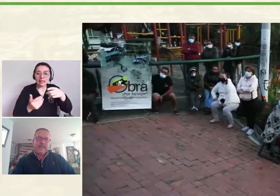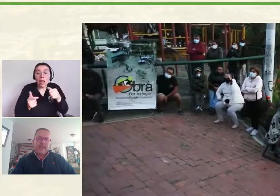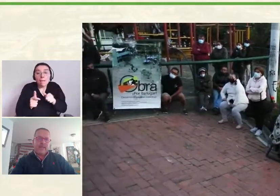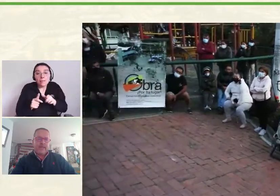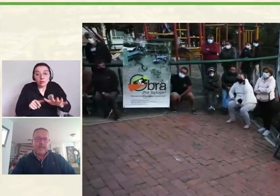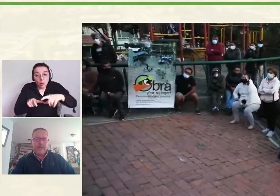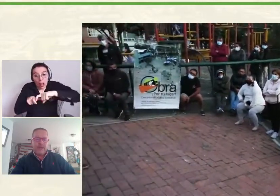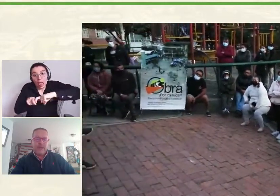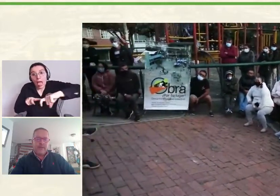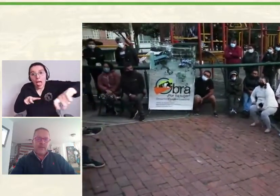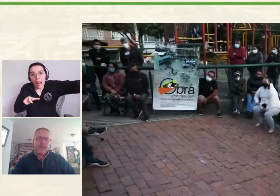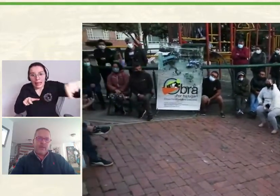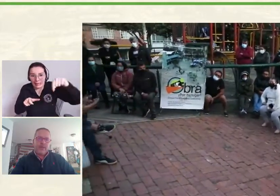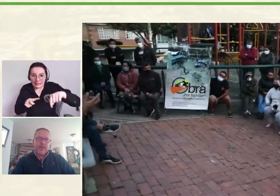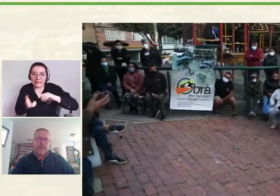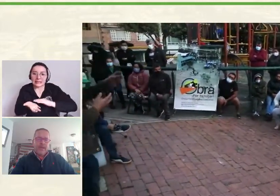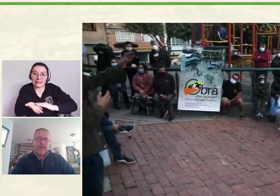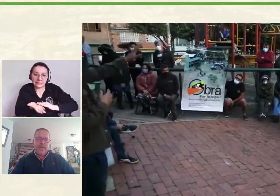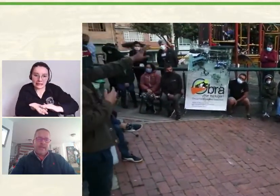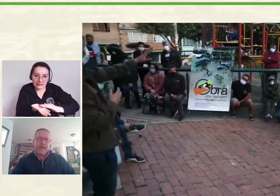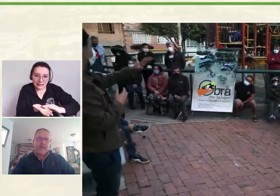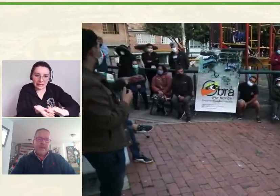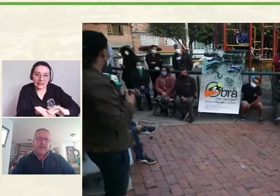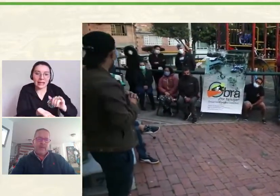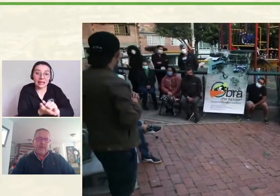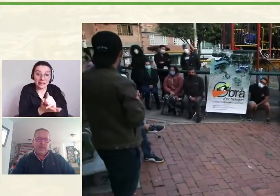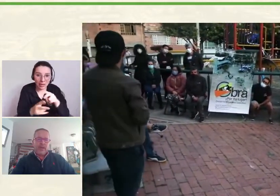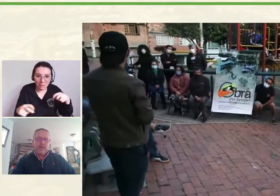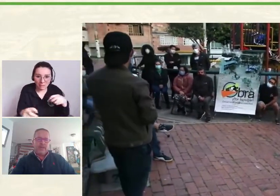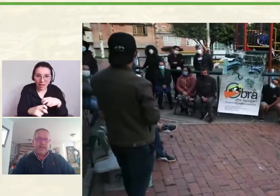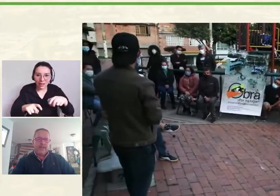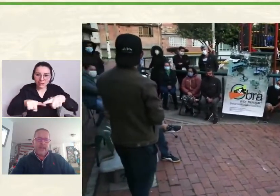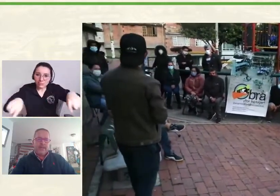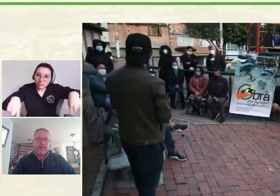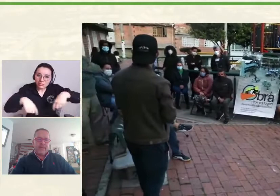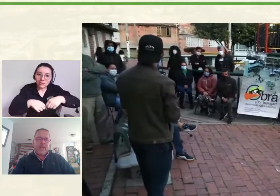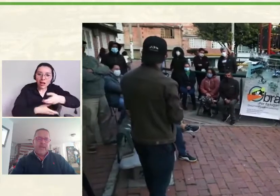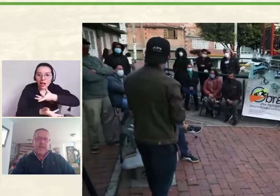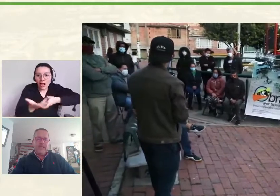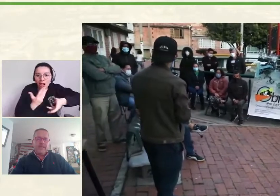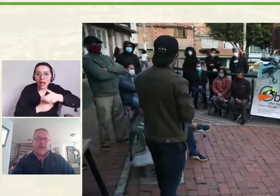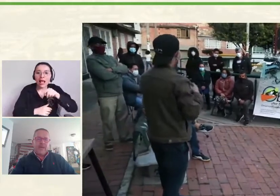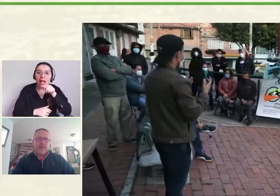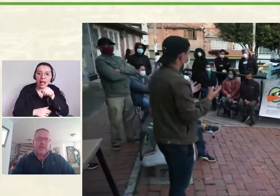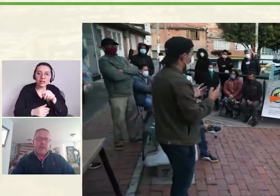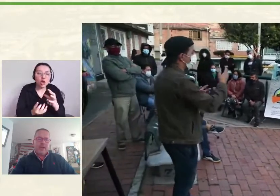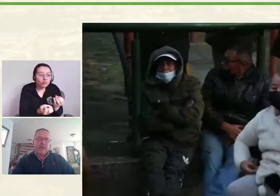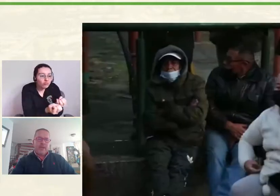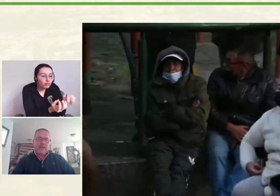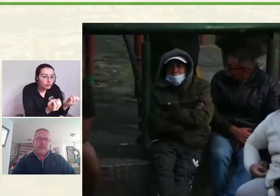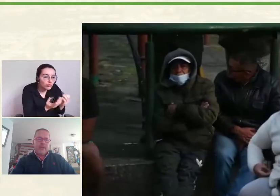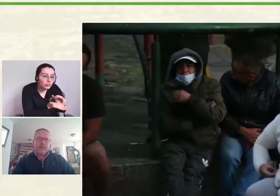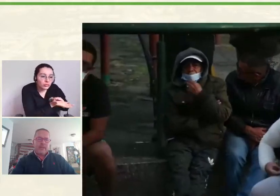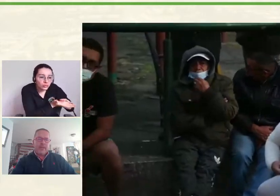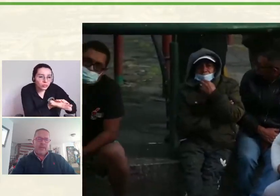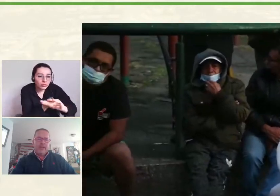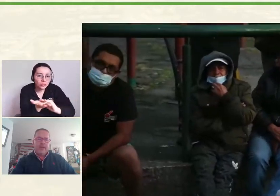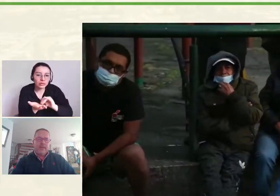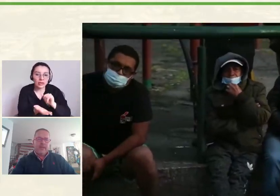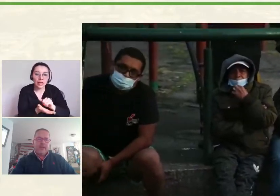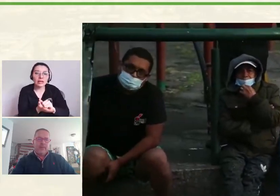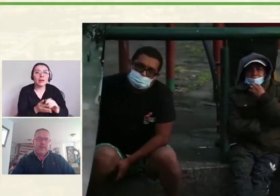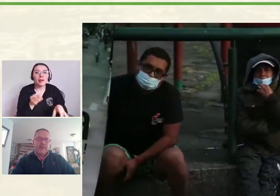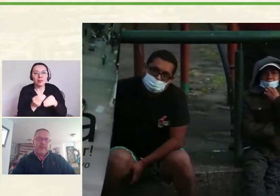esa tendríamos que hacer también una intervención en la zona verde con algunas obras de arte. Y ahí estábamos oyendo, digamos, la participación del